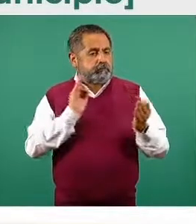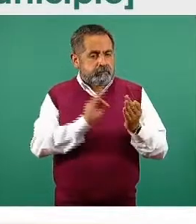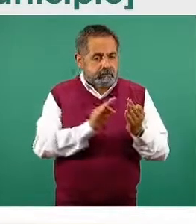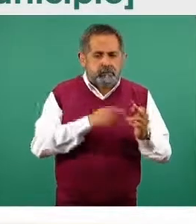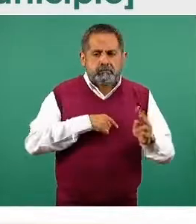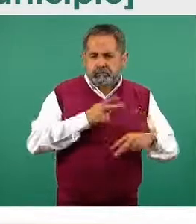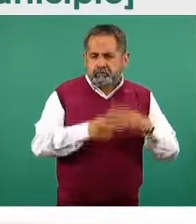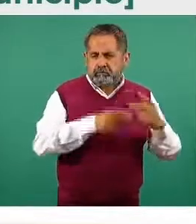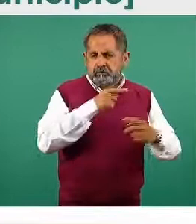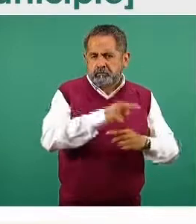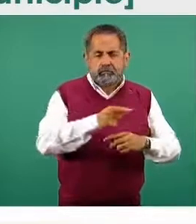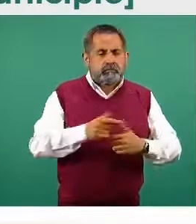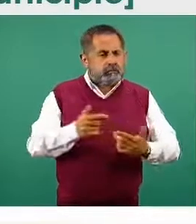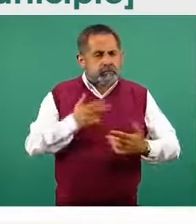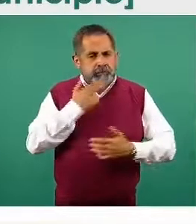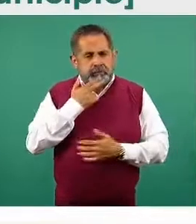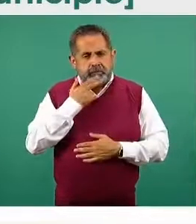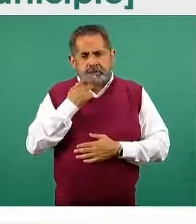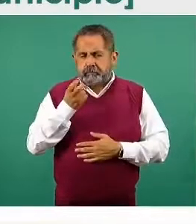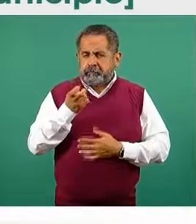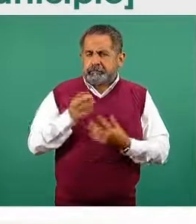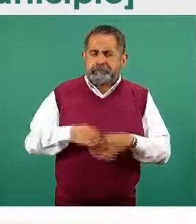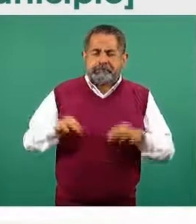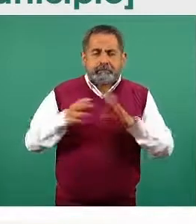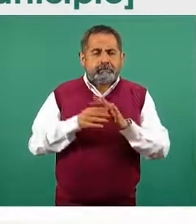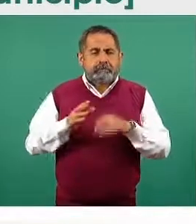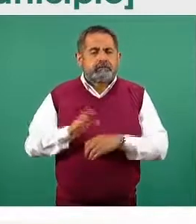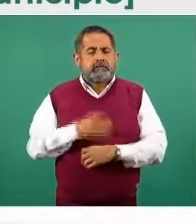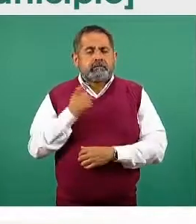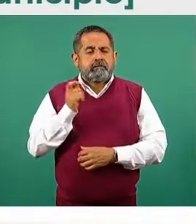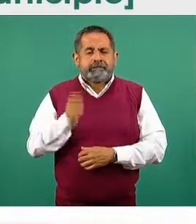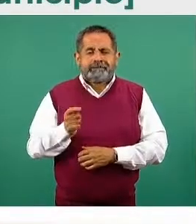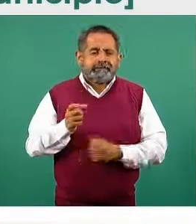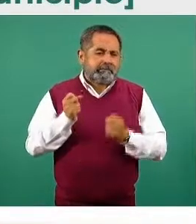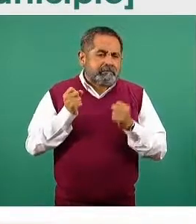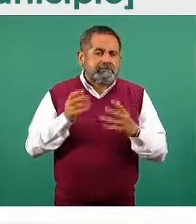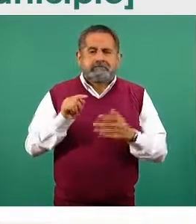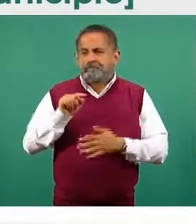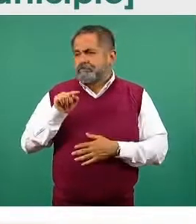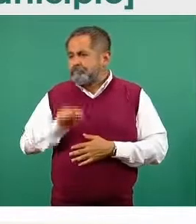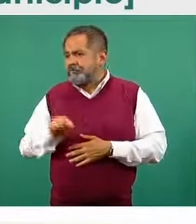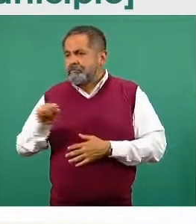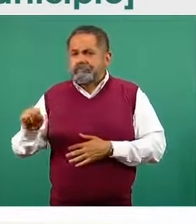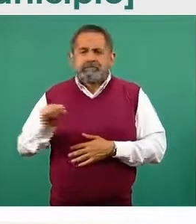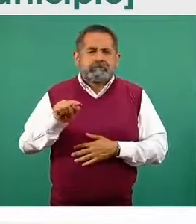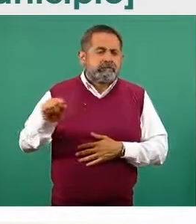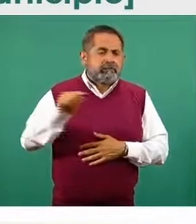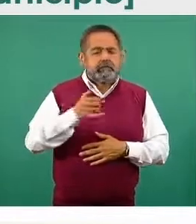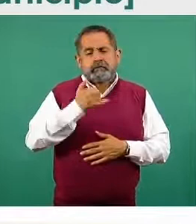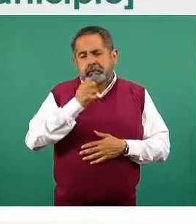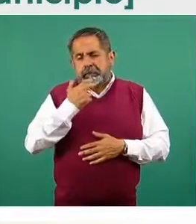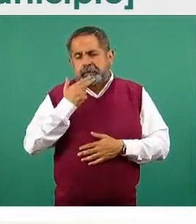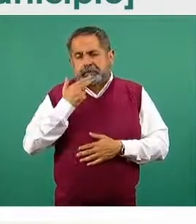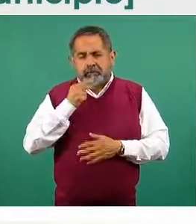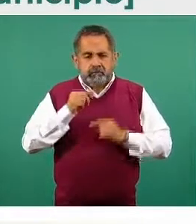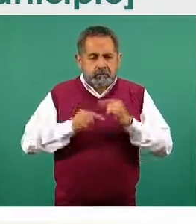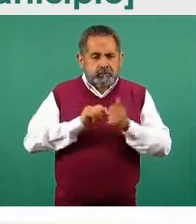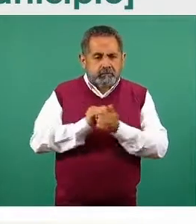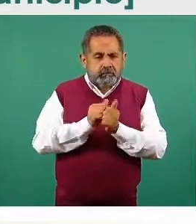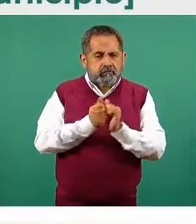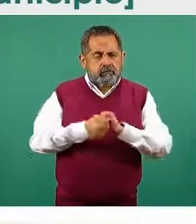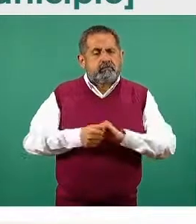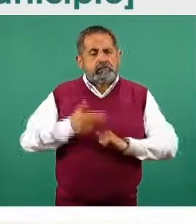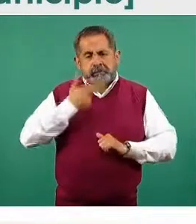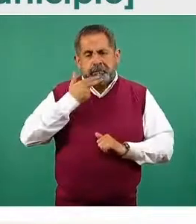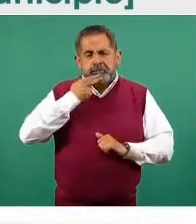de residencia. Esto es muy importante porque son múltiples las herramientas que poco a poco vamos